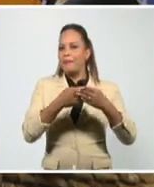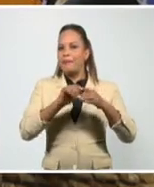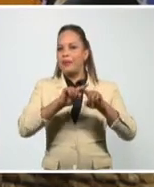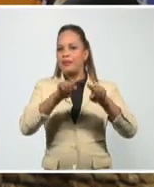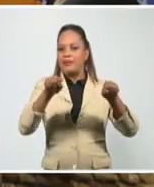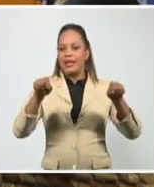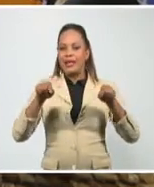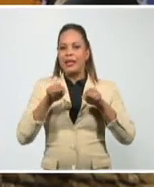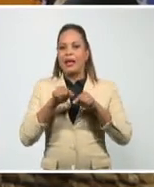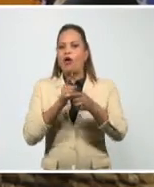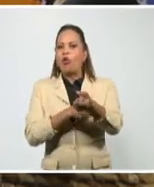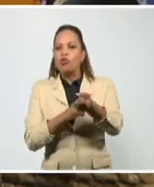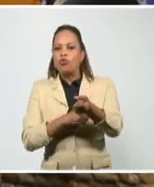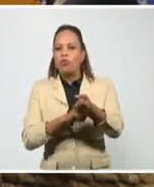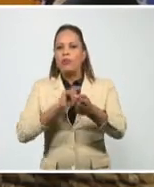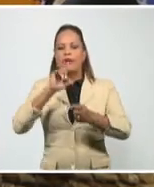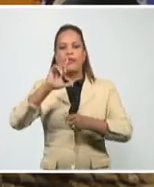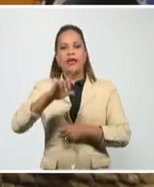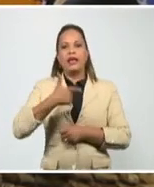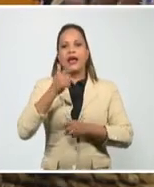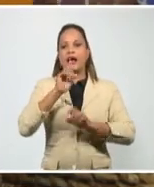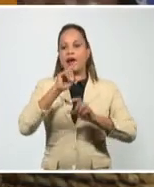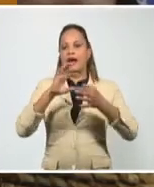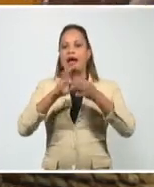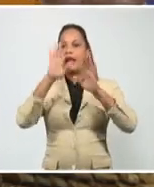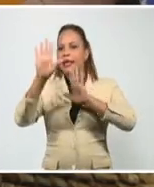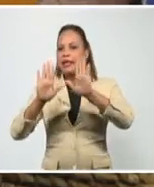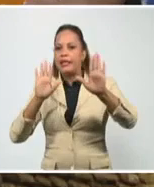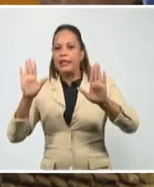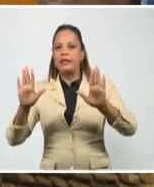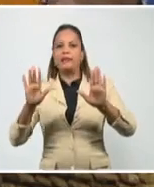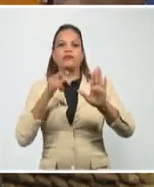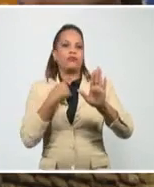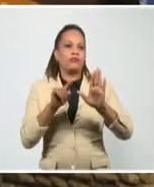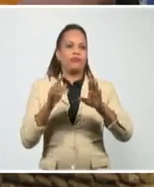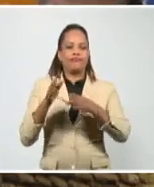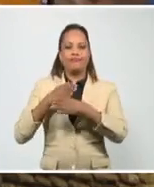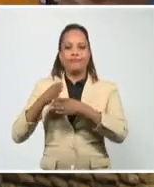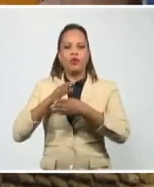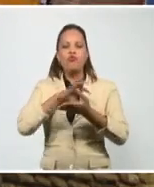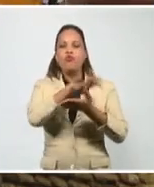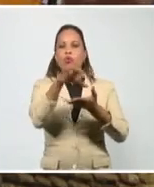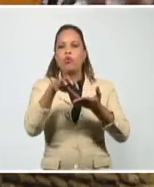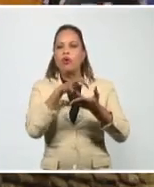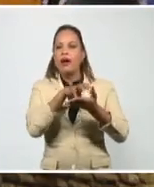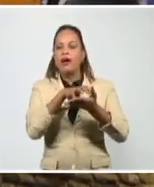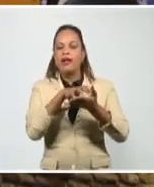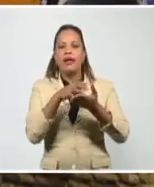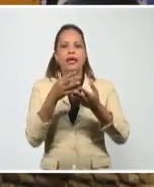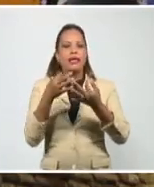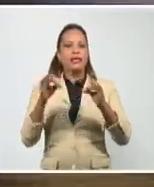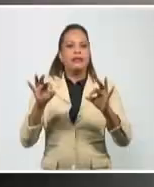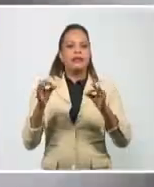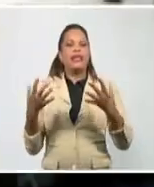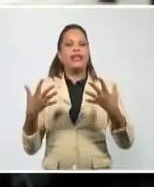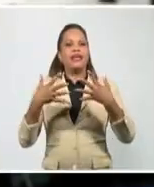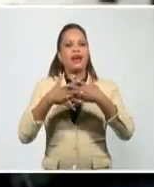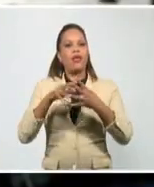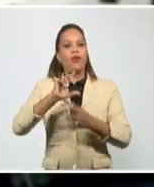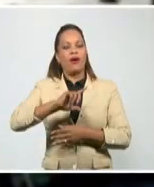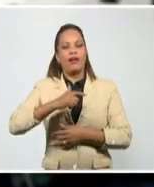tradicionales de las galerías, los museos, los lugares más, vamos a decir, convencionalmente ligados al